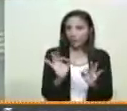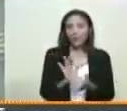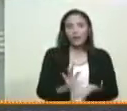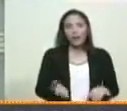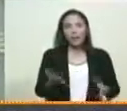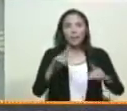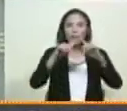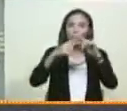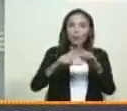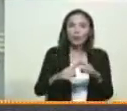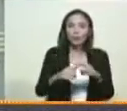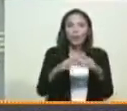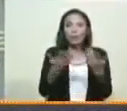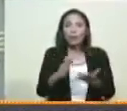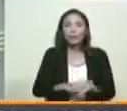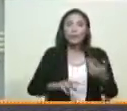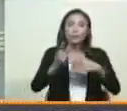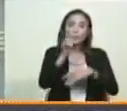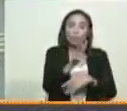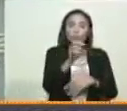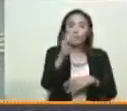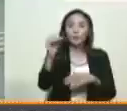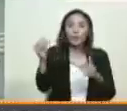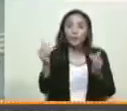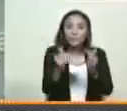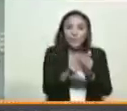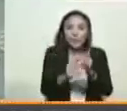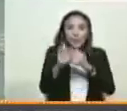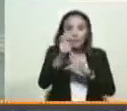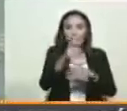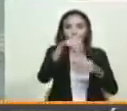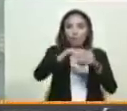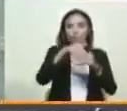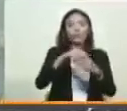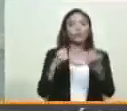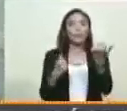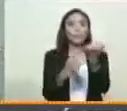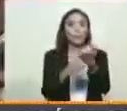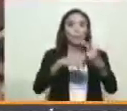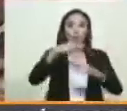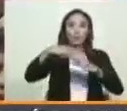estaríamos sacando 200.000 votos en Nueva Esparta.